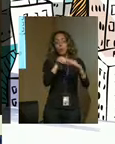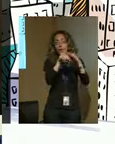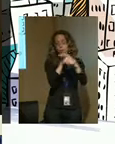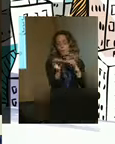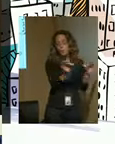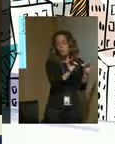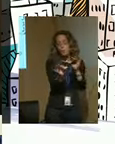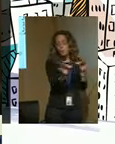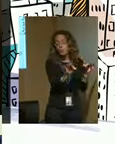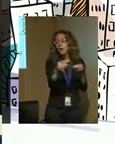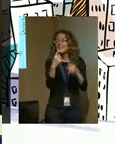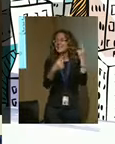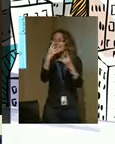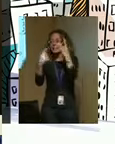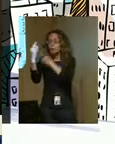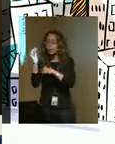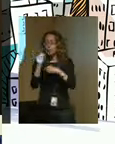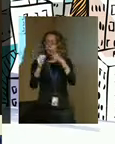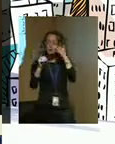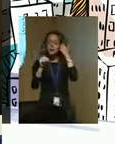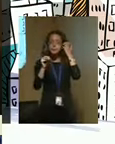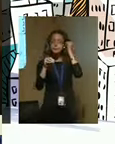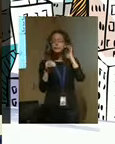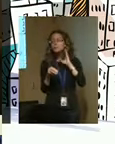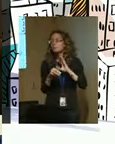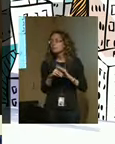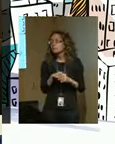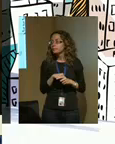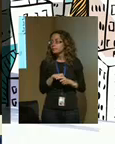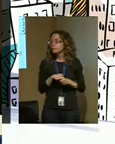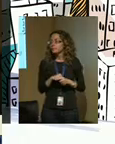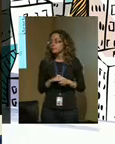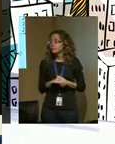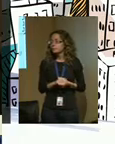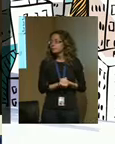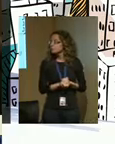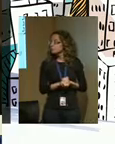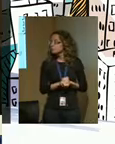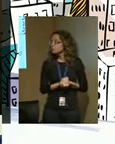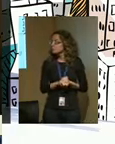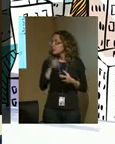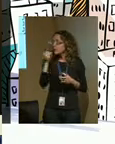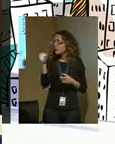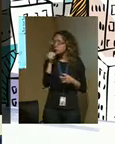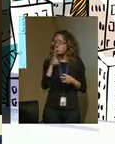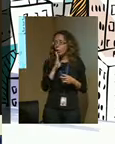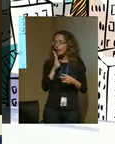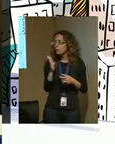Bueno, ¿qué pregunta? ¿Alguna pregunta? ¿Los asistentes? El micro. ¿Dónde está el micro?